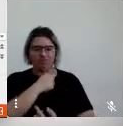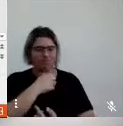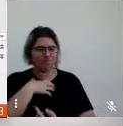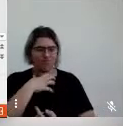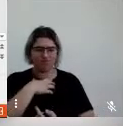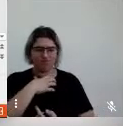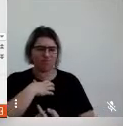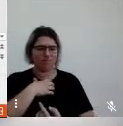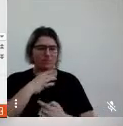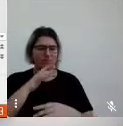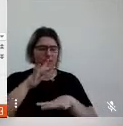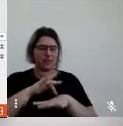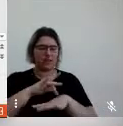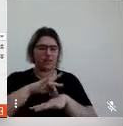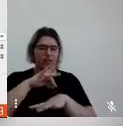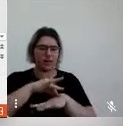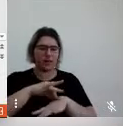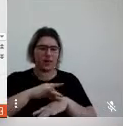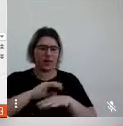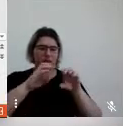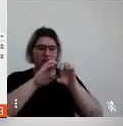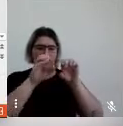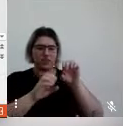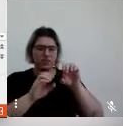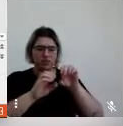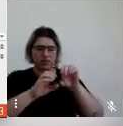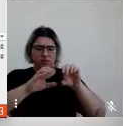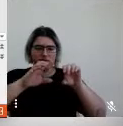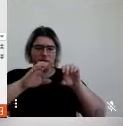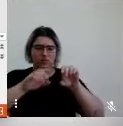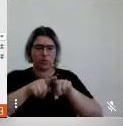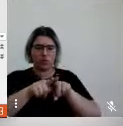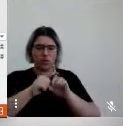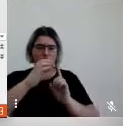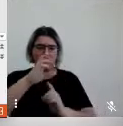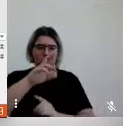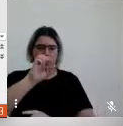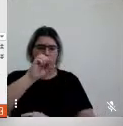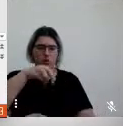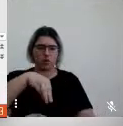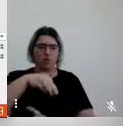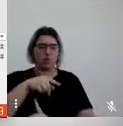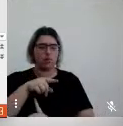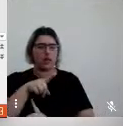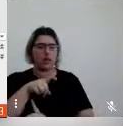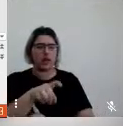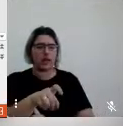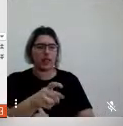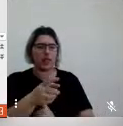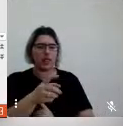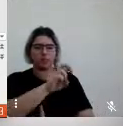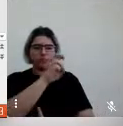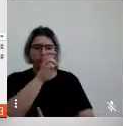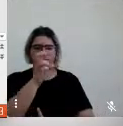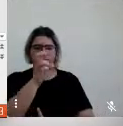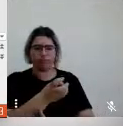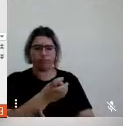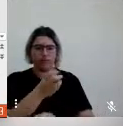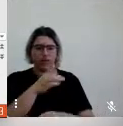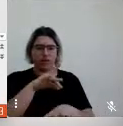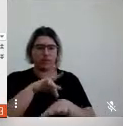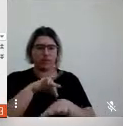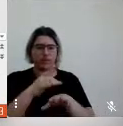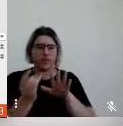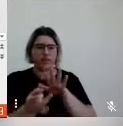como la enfermedad de Crohn, la colitis ulcerosa, el cáncer, la Helicobacter pylori. Todas estas enfermedades